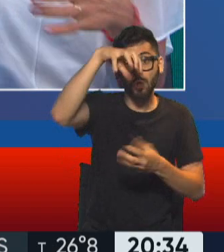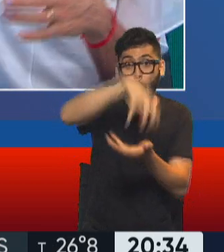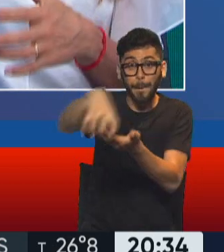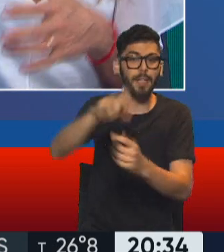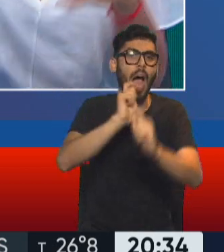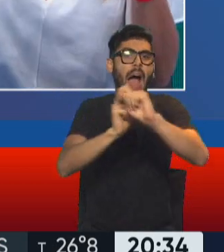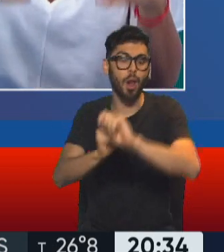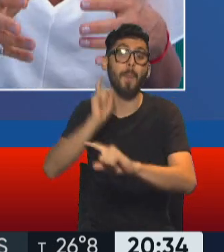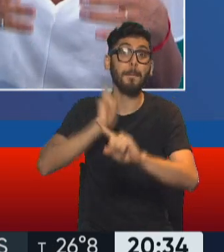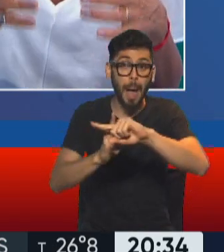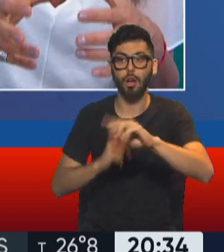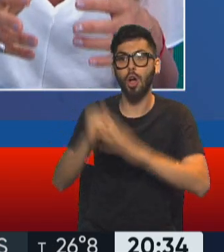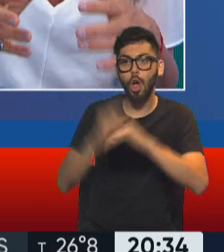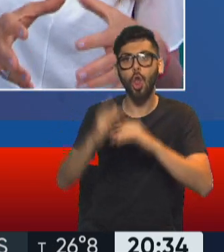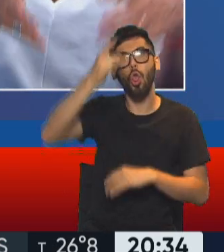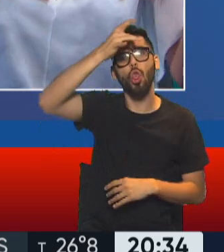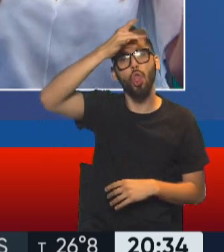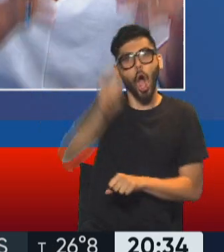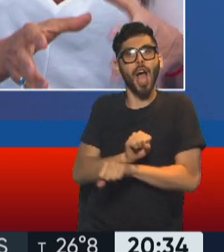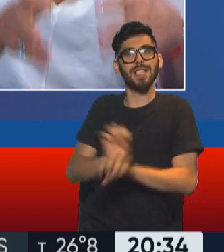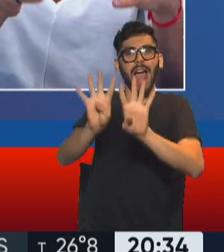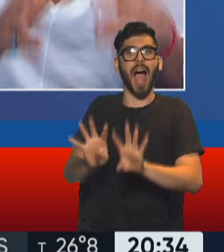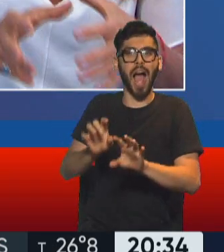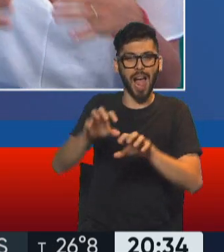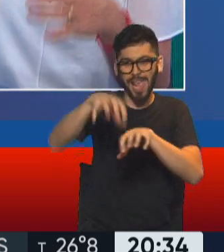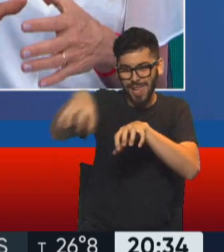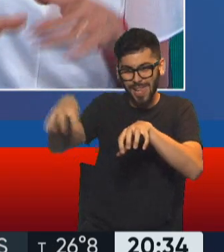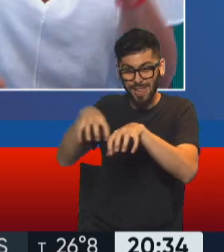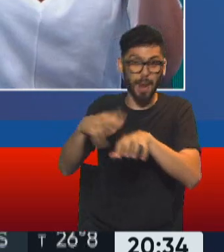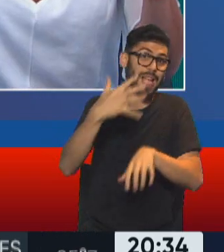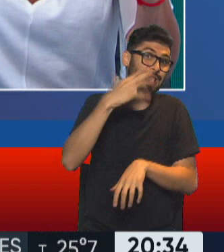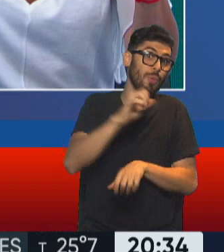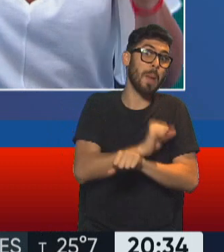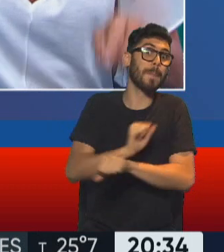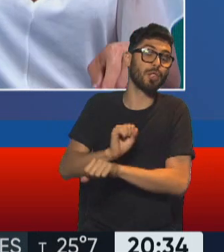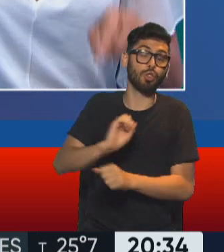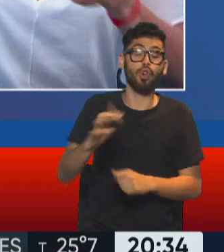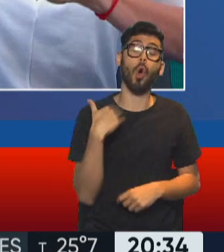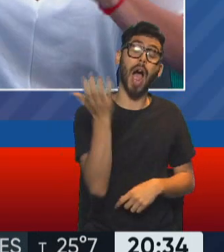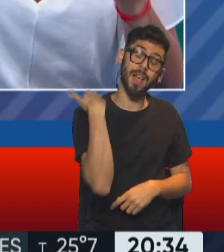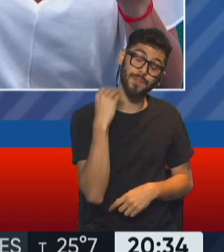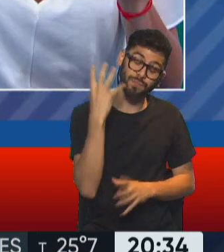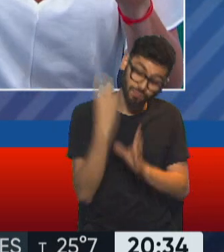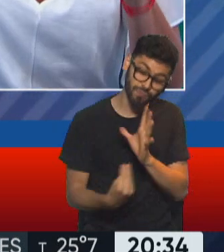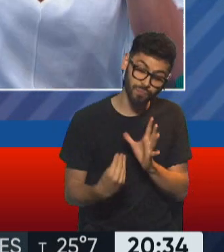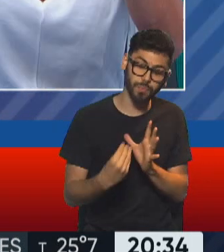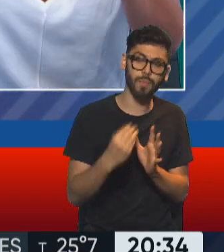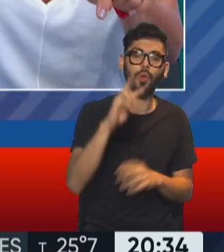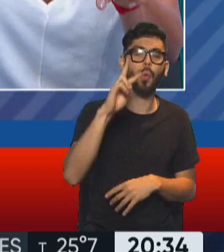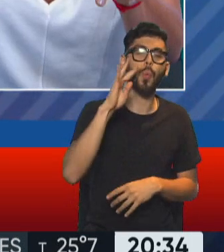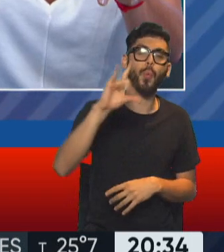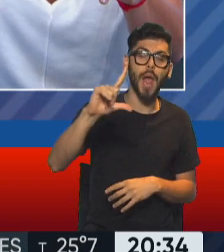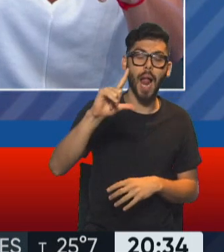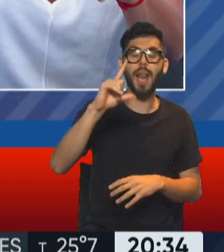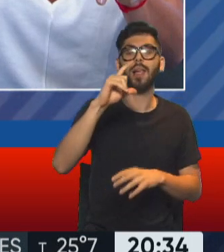la construcción de 12 alcaldías para alojar a 5.000 presos. Yo ayer cometí un error, dije Vidal no hizo ninguna cárcel y es cierto que